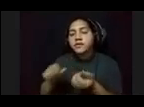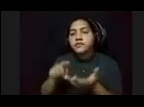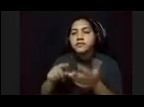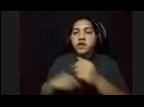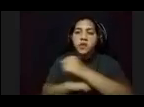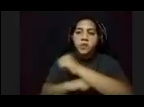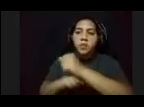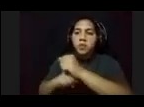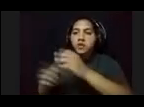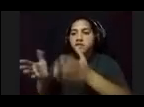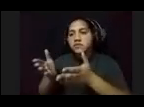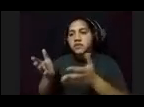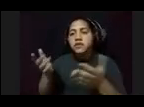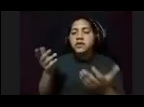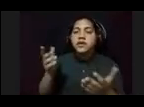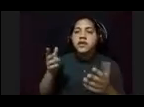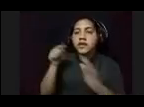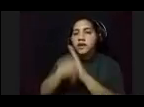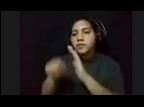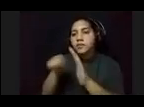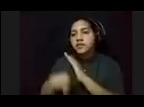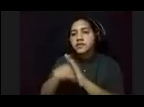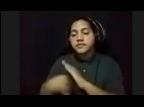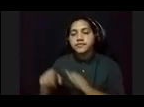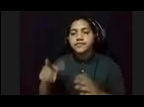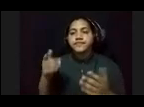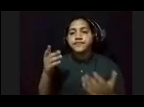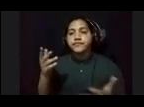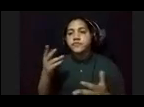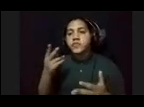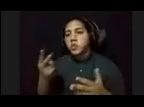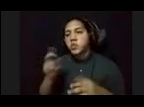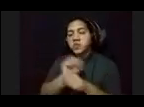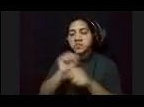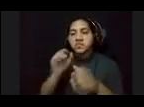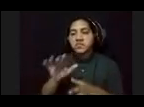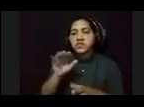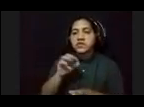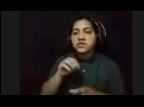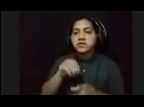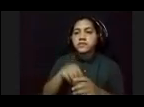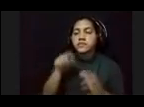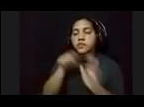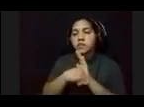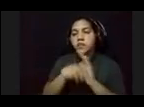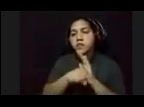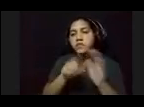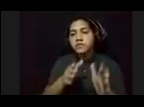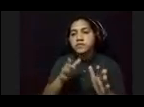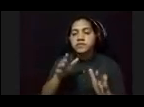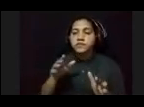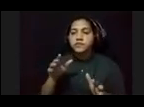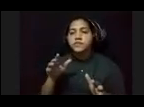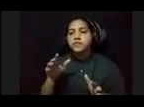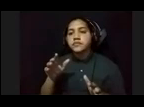matadero. Cabe la posibilidad de que los 2 peones que trabajaban en el matadero fueran residentes